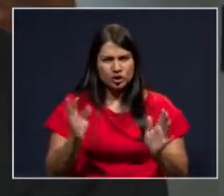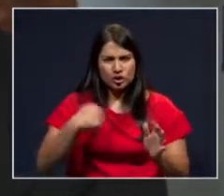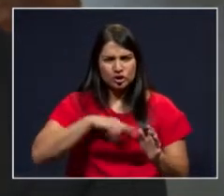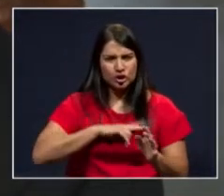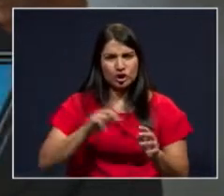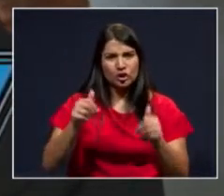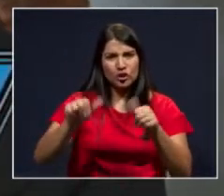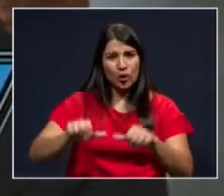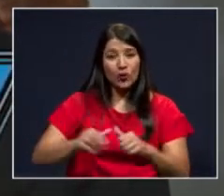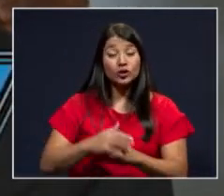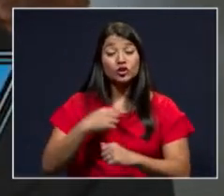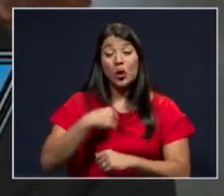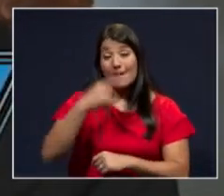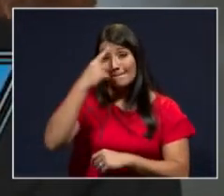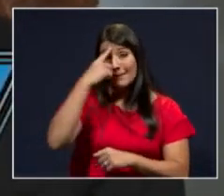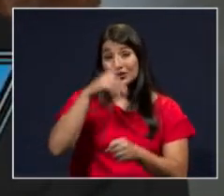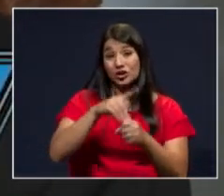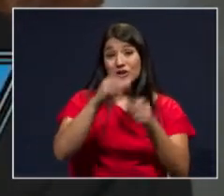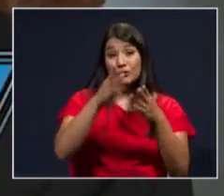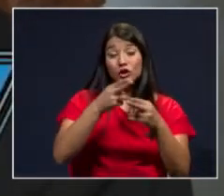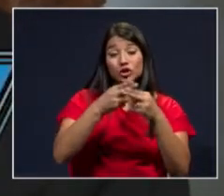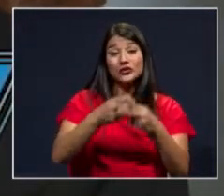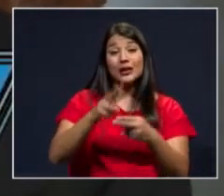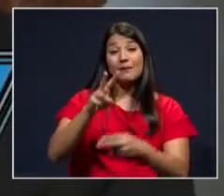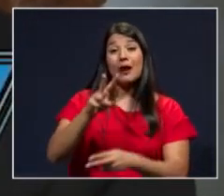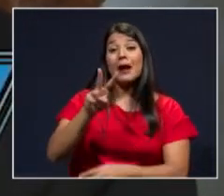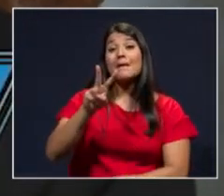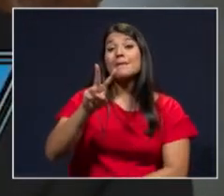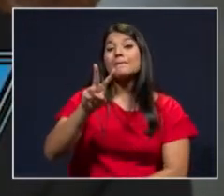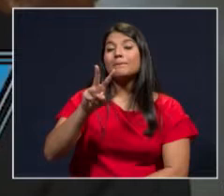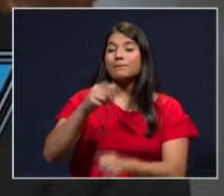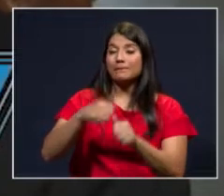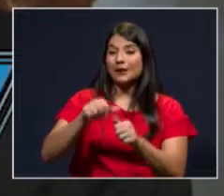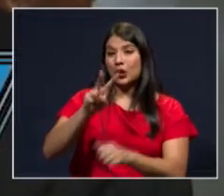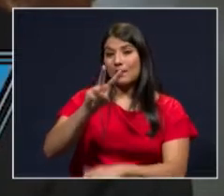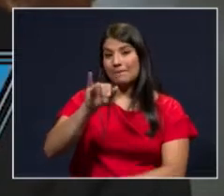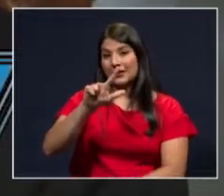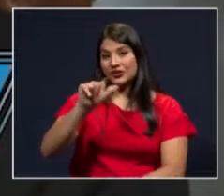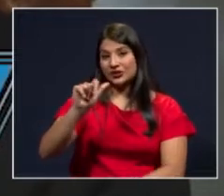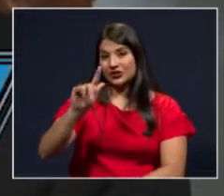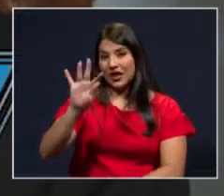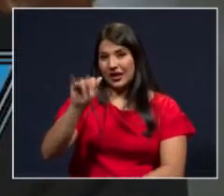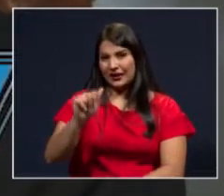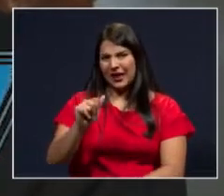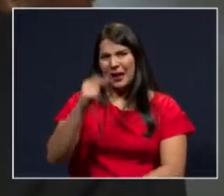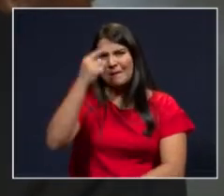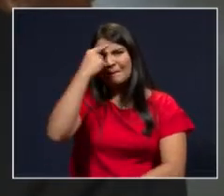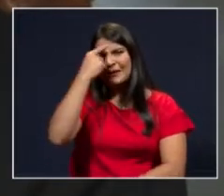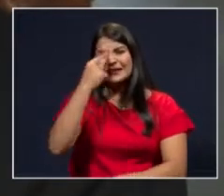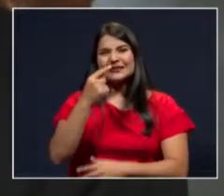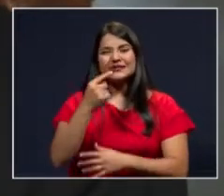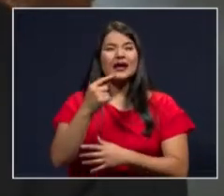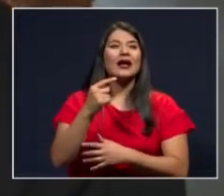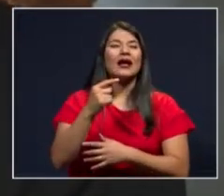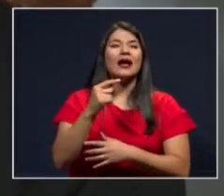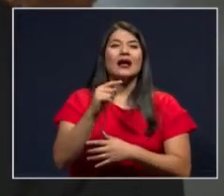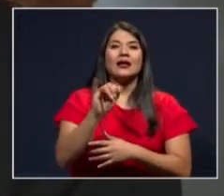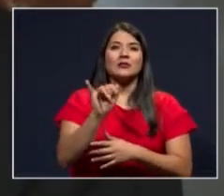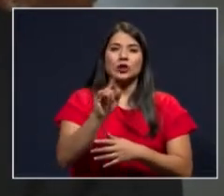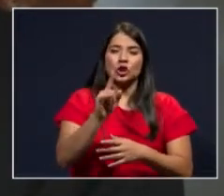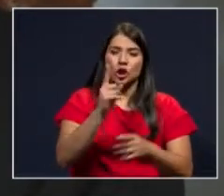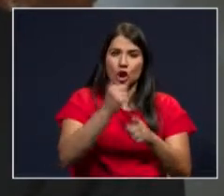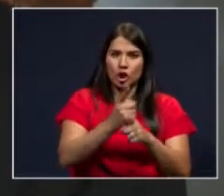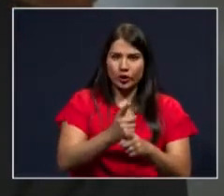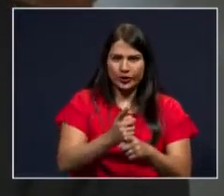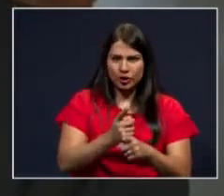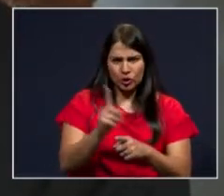Villalta está muy equivocado y más bien es una afrenta contra la democracia, lo que él está proponiendo de no investigar a una institución que tiene